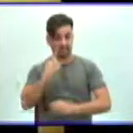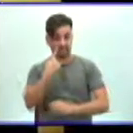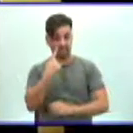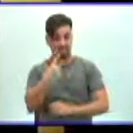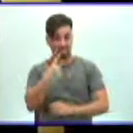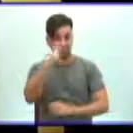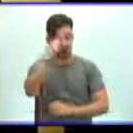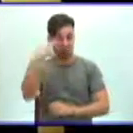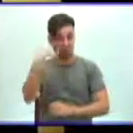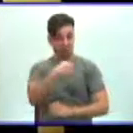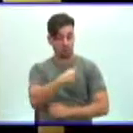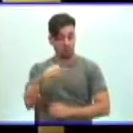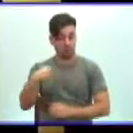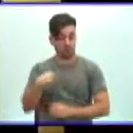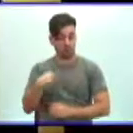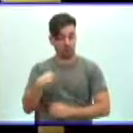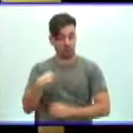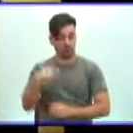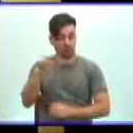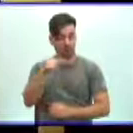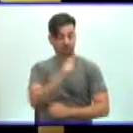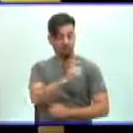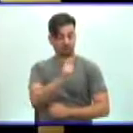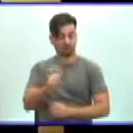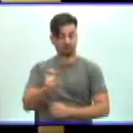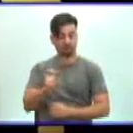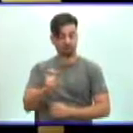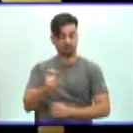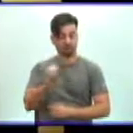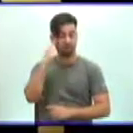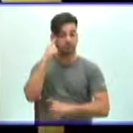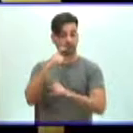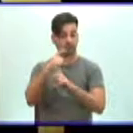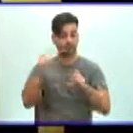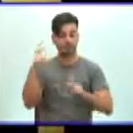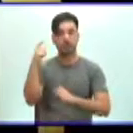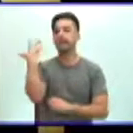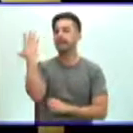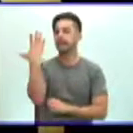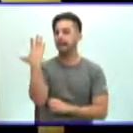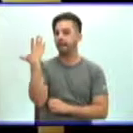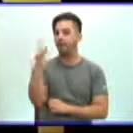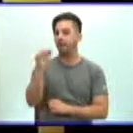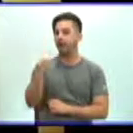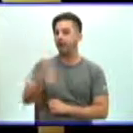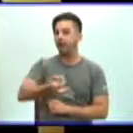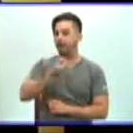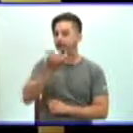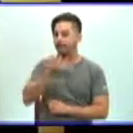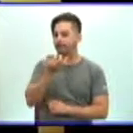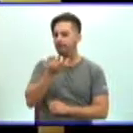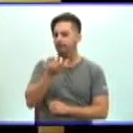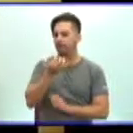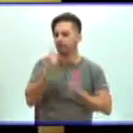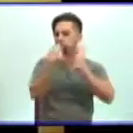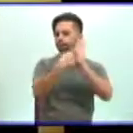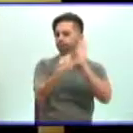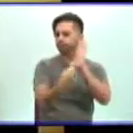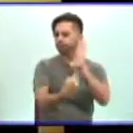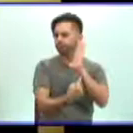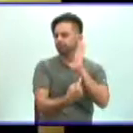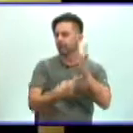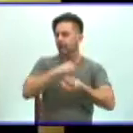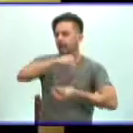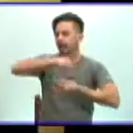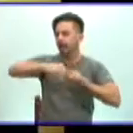hablado de un grupo de factores que modifican ese estado del tiempo y que influyen sobre el país, pero en un